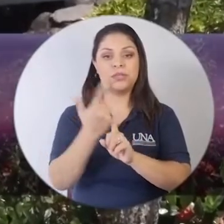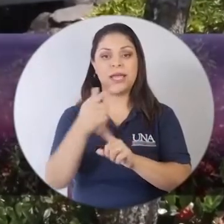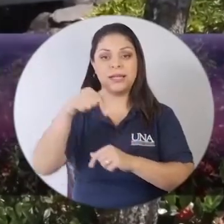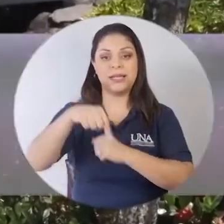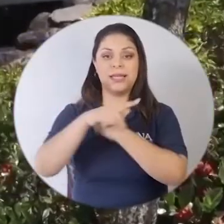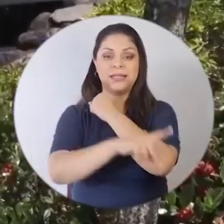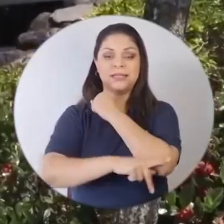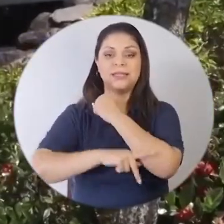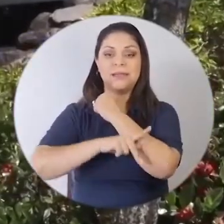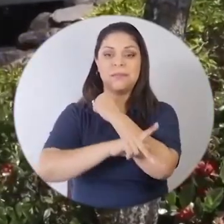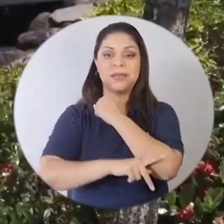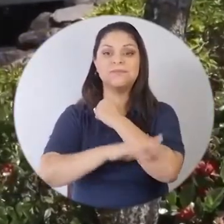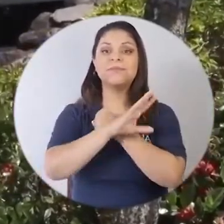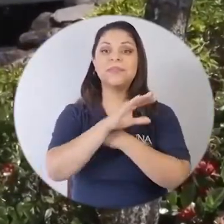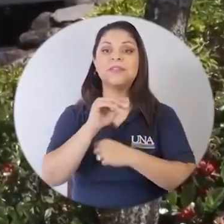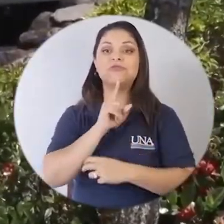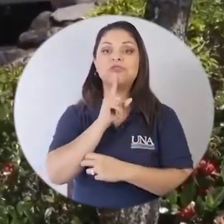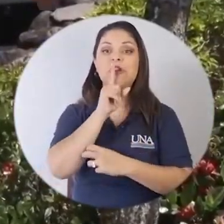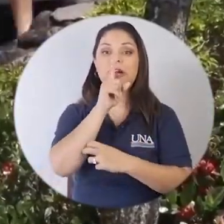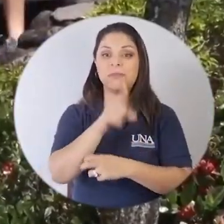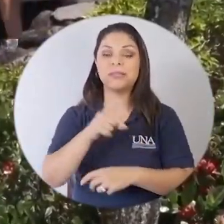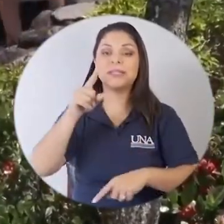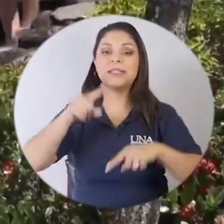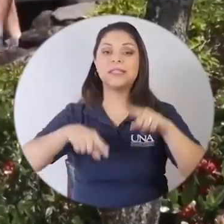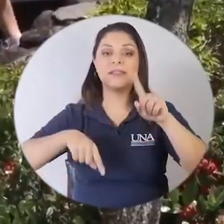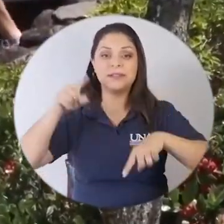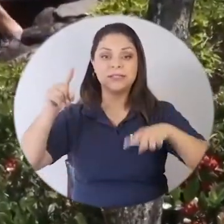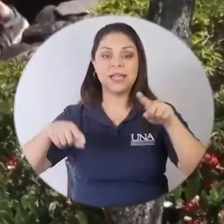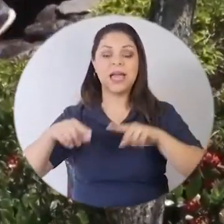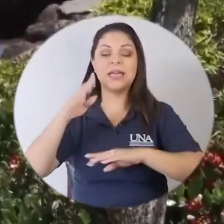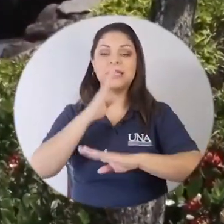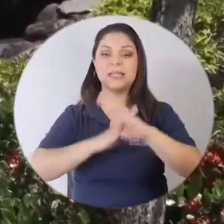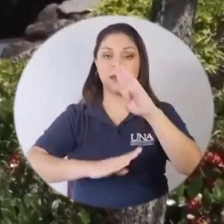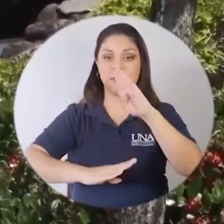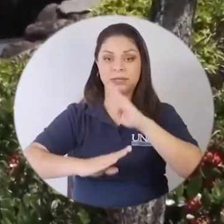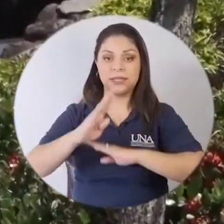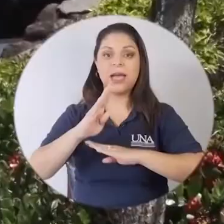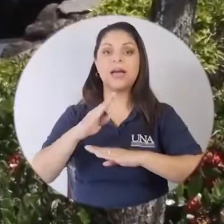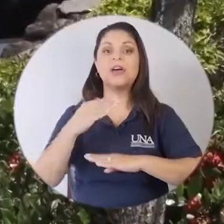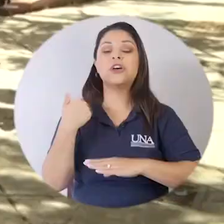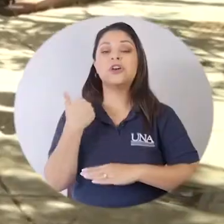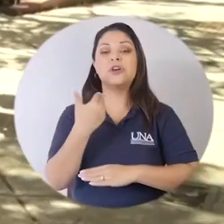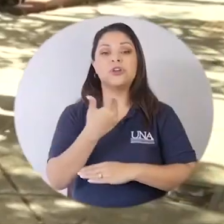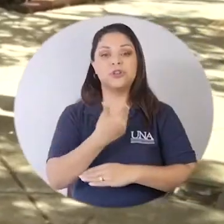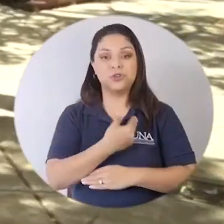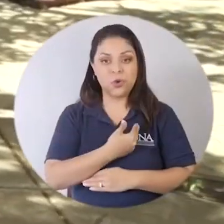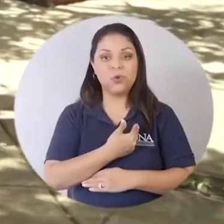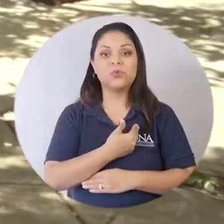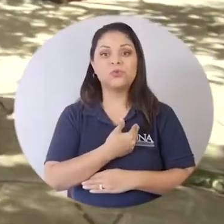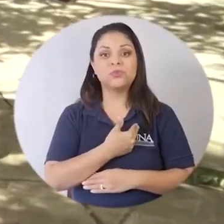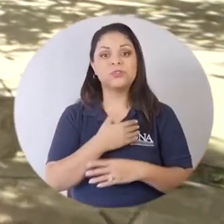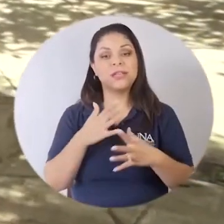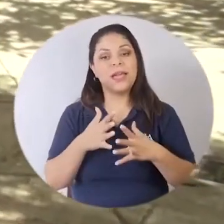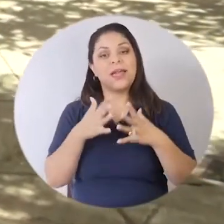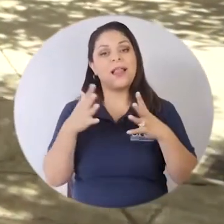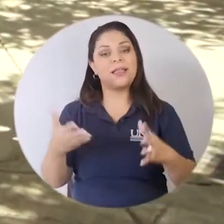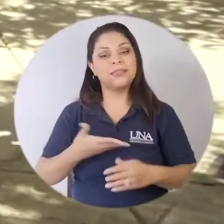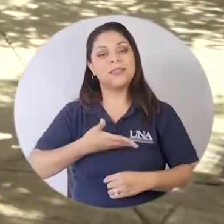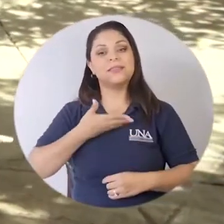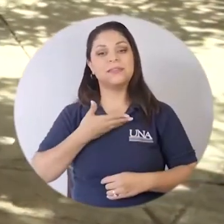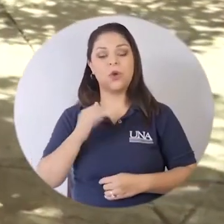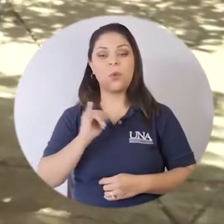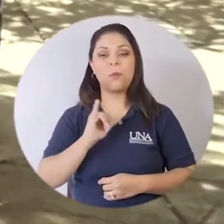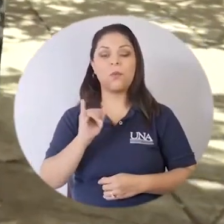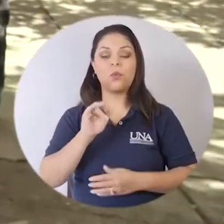este país. Y realmente la diversidad y la discapacidad nos engrandece como